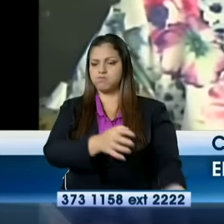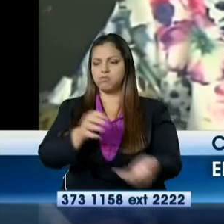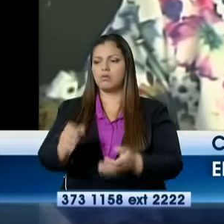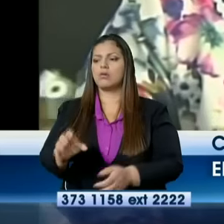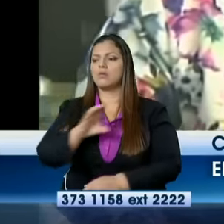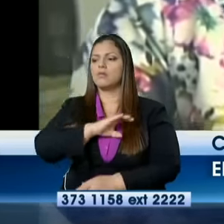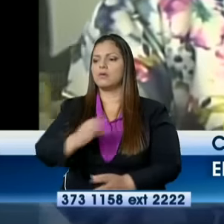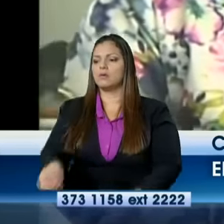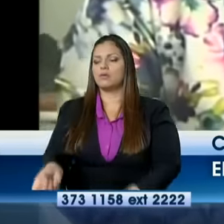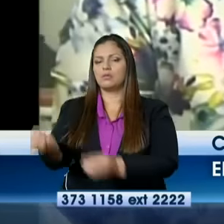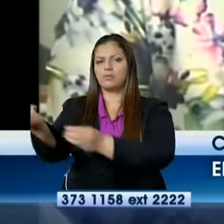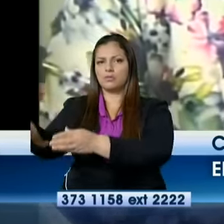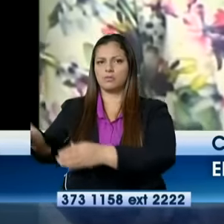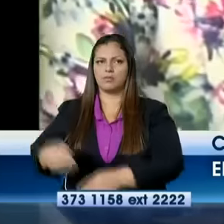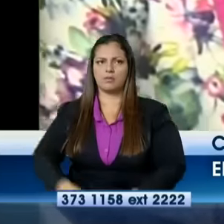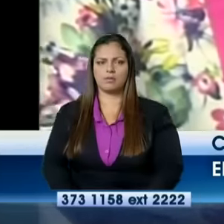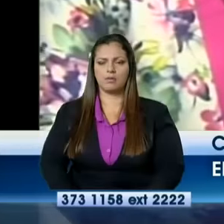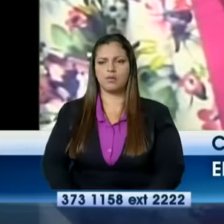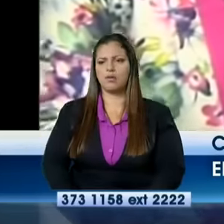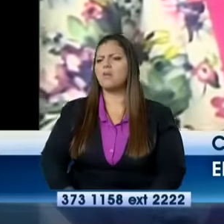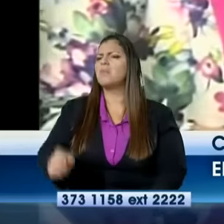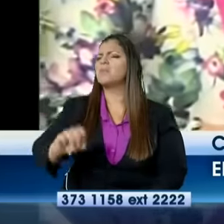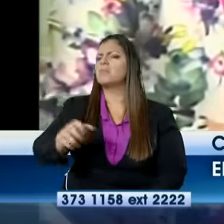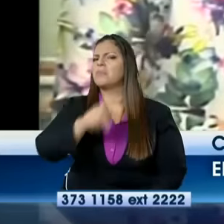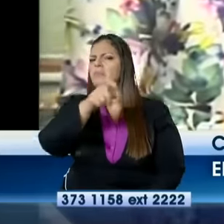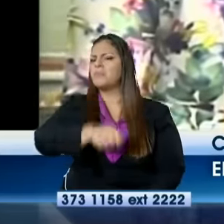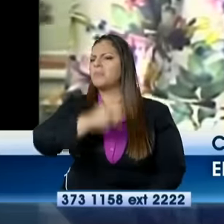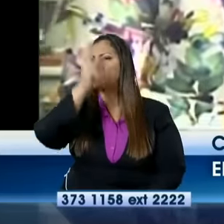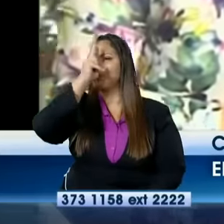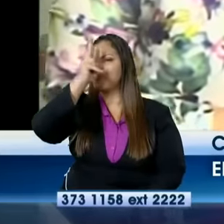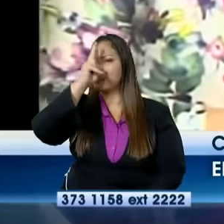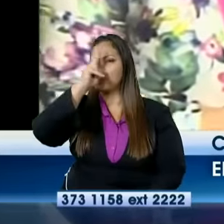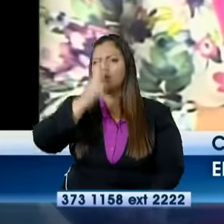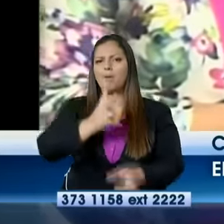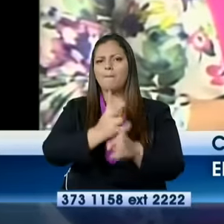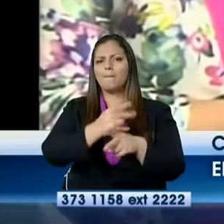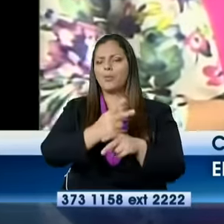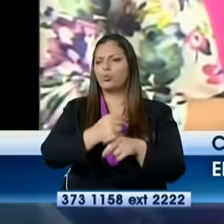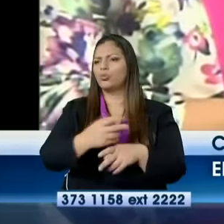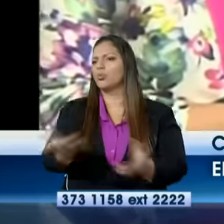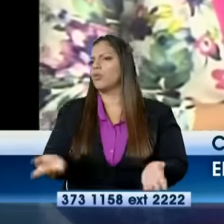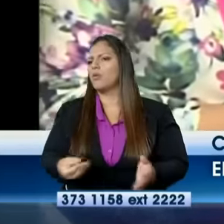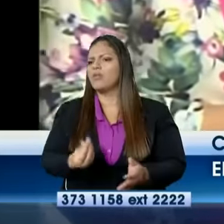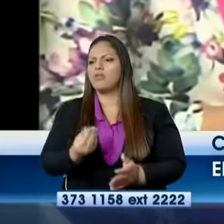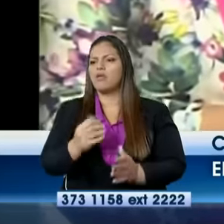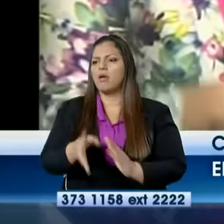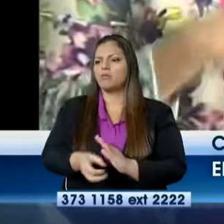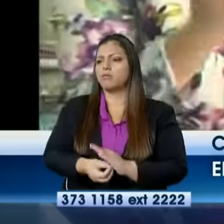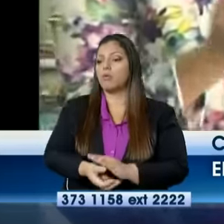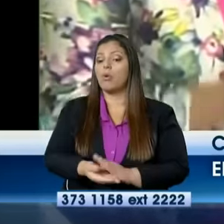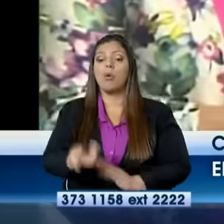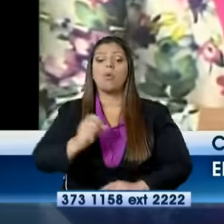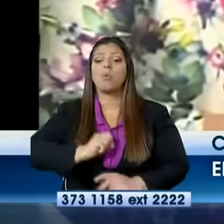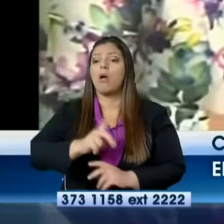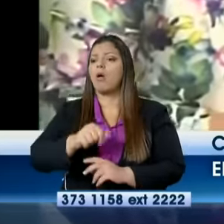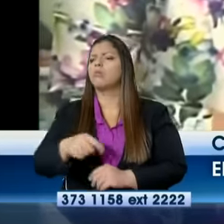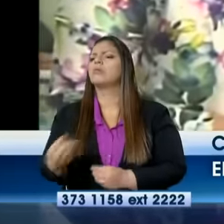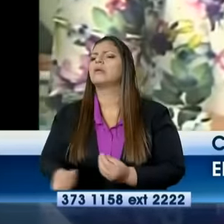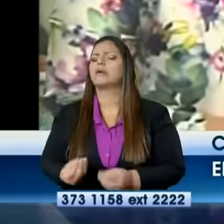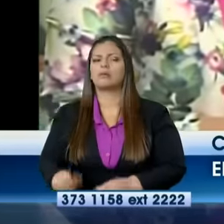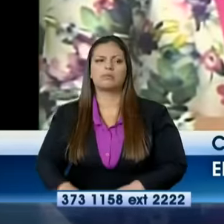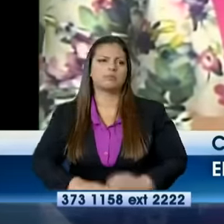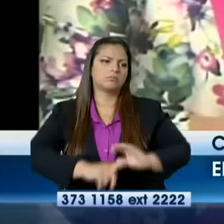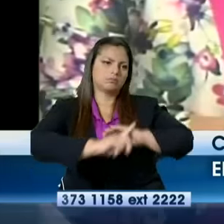algún comerciante ha estado incrementando el precio de un producto de primera necesidad? También va a haber una sanción. El señor intendente más adelante creo que va a